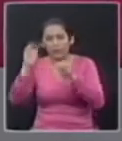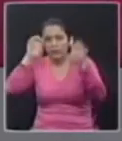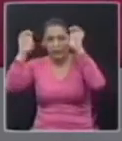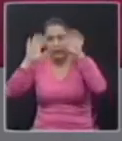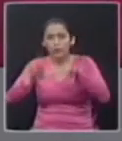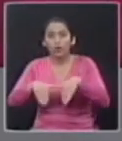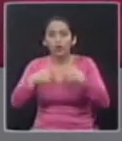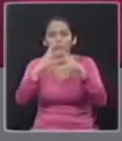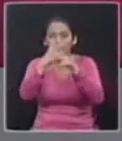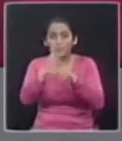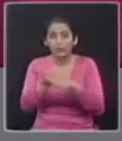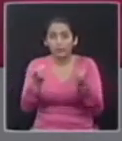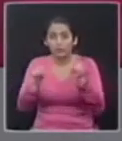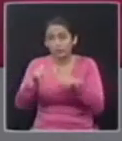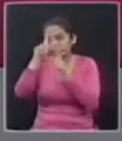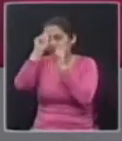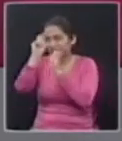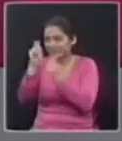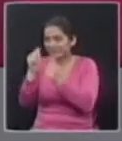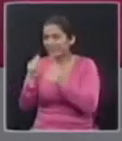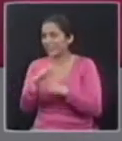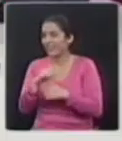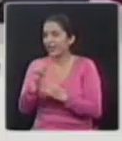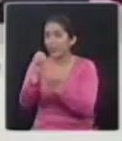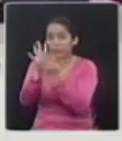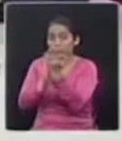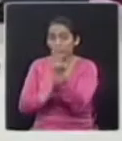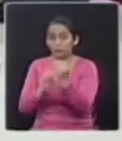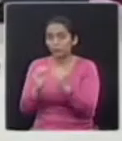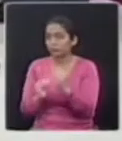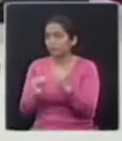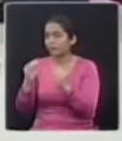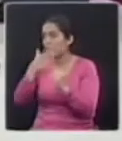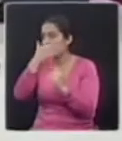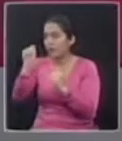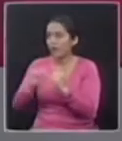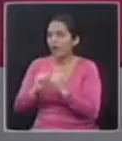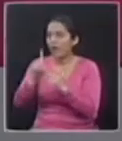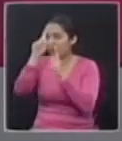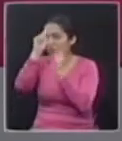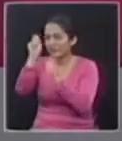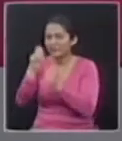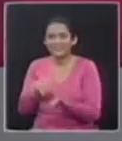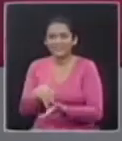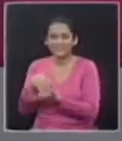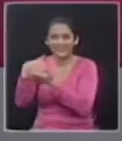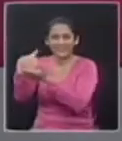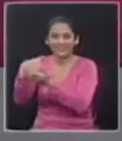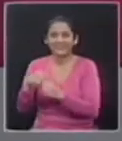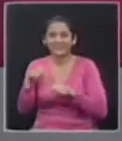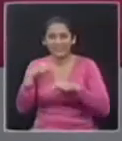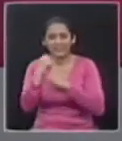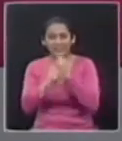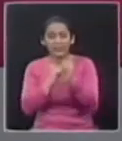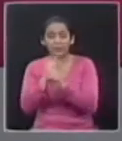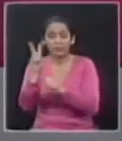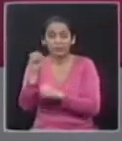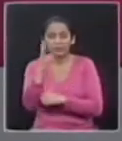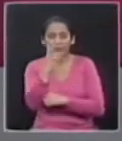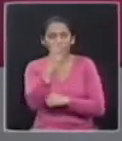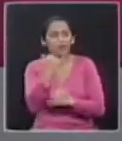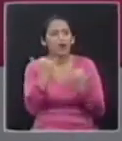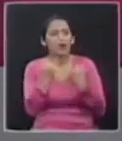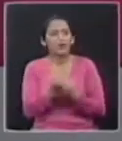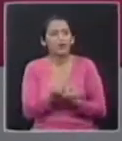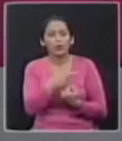supuesto, de premiación, que reconocerá a los mejores proyectos que han sido presentados ahora en este 2017. ¿Cuál es el compromiso